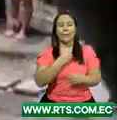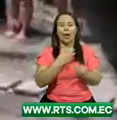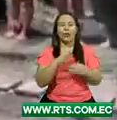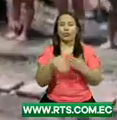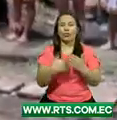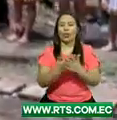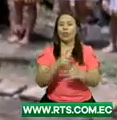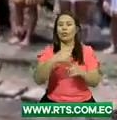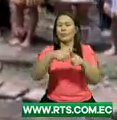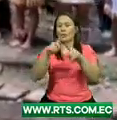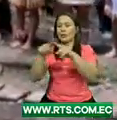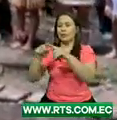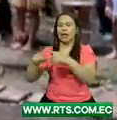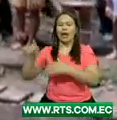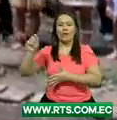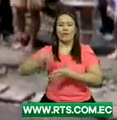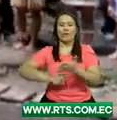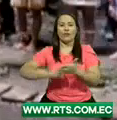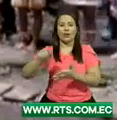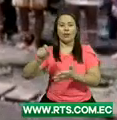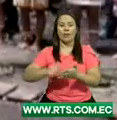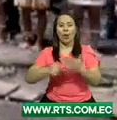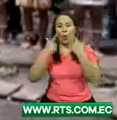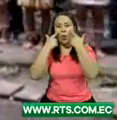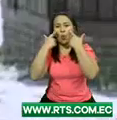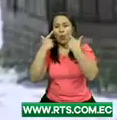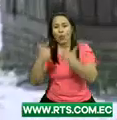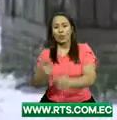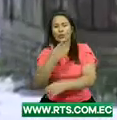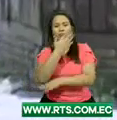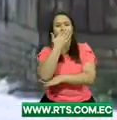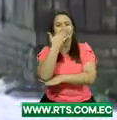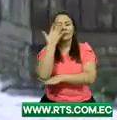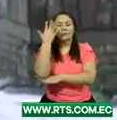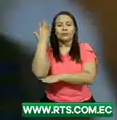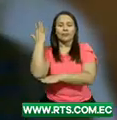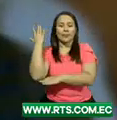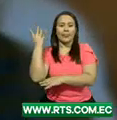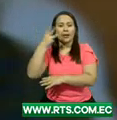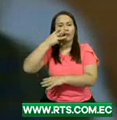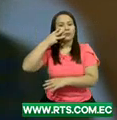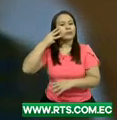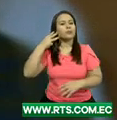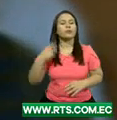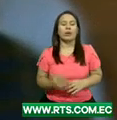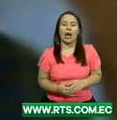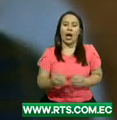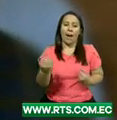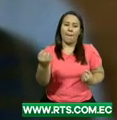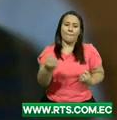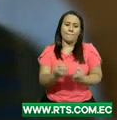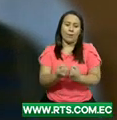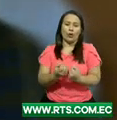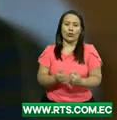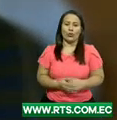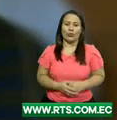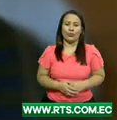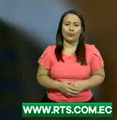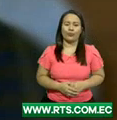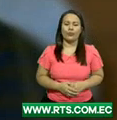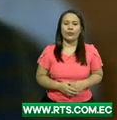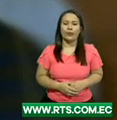pares de otras naciones firmaron el pacto por la conservación de los bosques en la región amazónica el desarrollo sostenible no es una